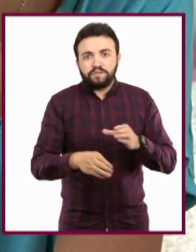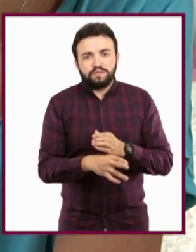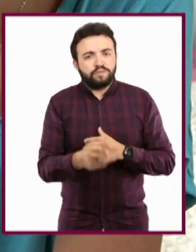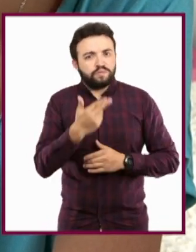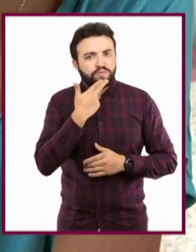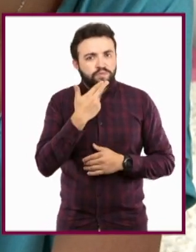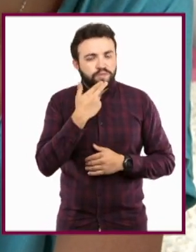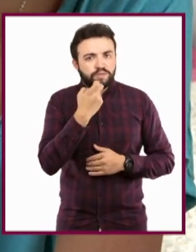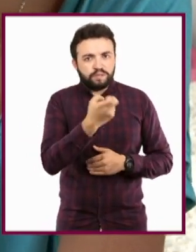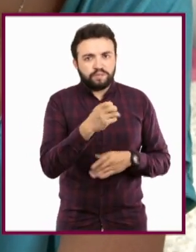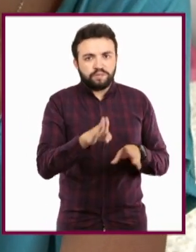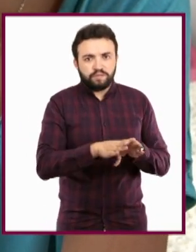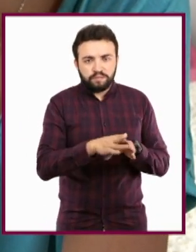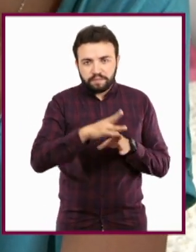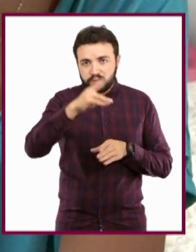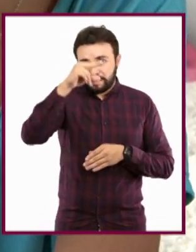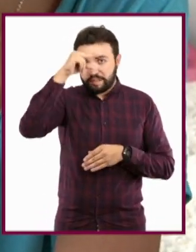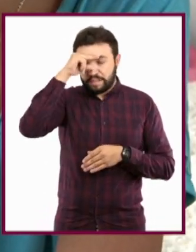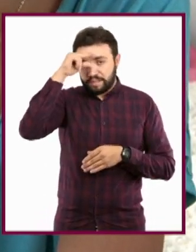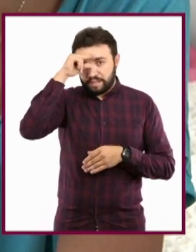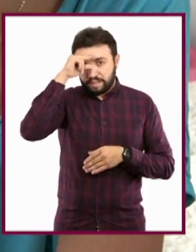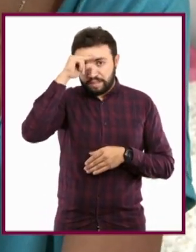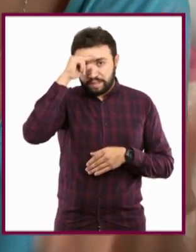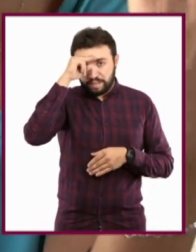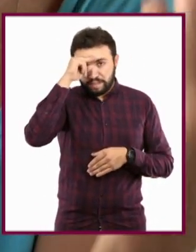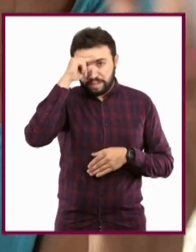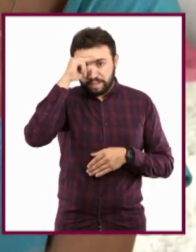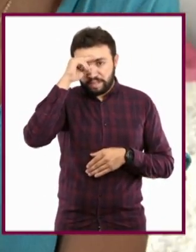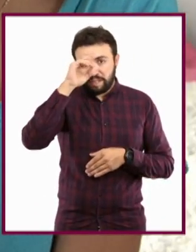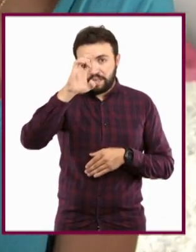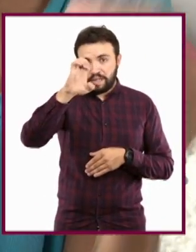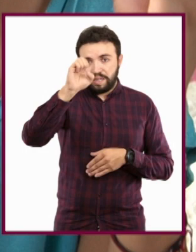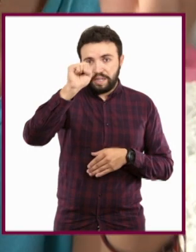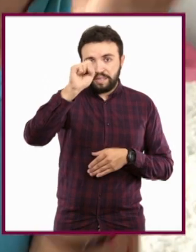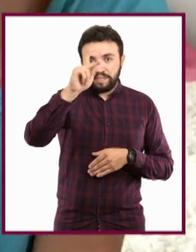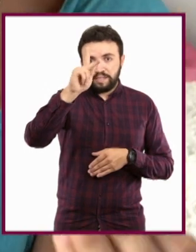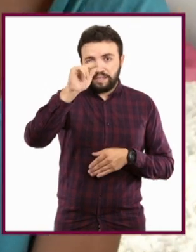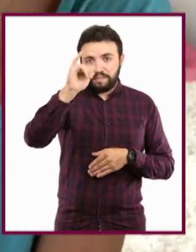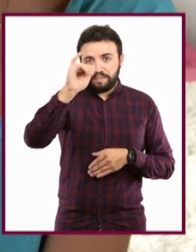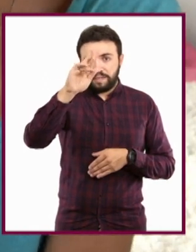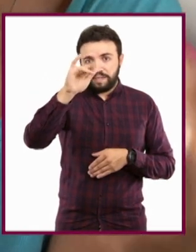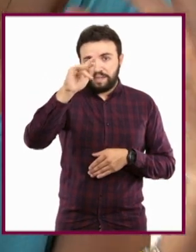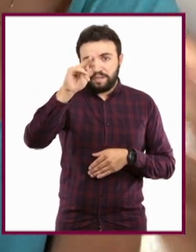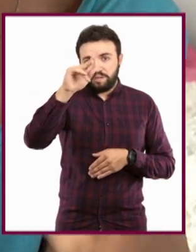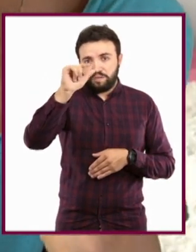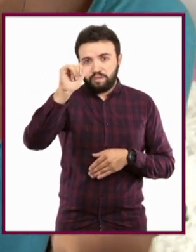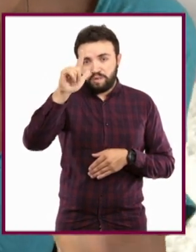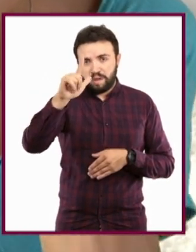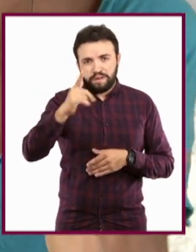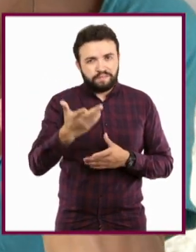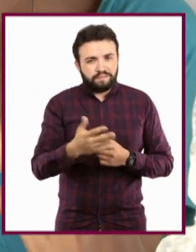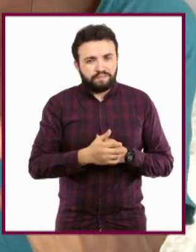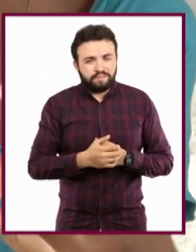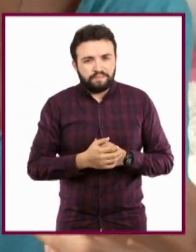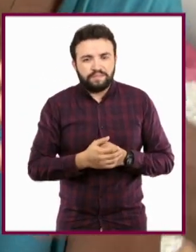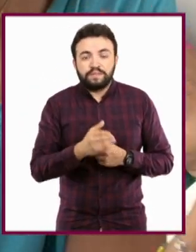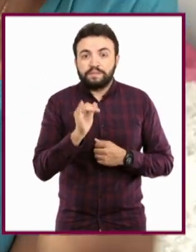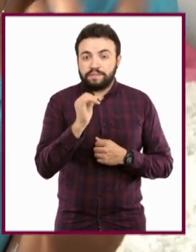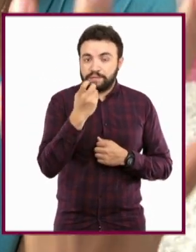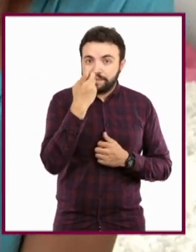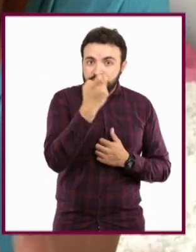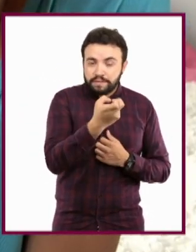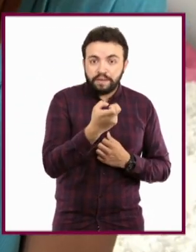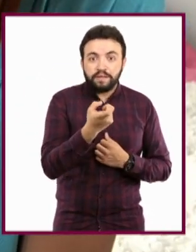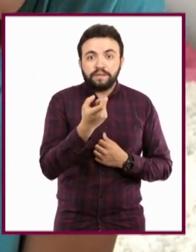inteligencia y es a la que le llamamos inteligencia espiritual. Exacto. Las personas que desarrollan esta inteligencia espiritual